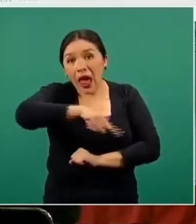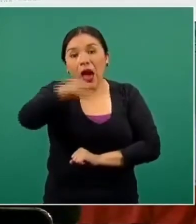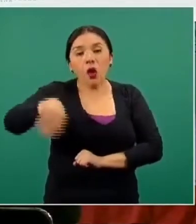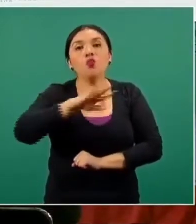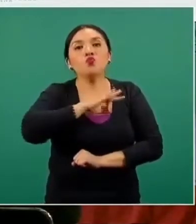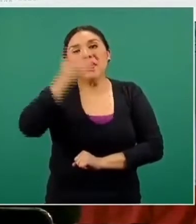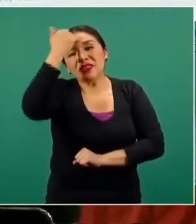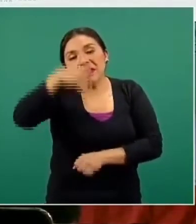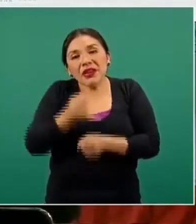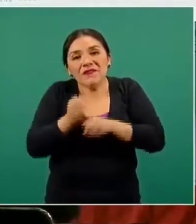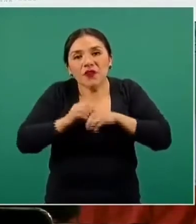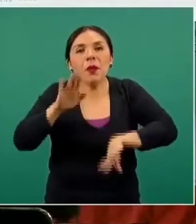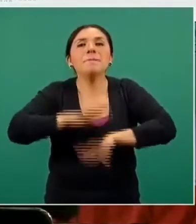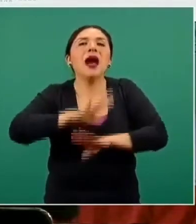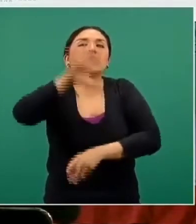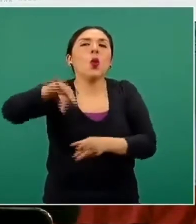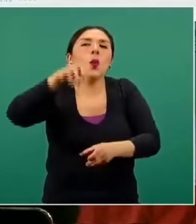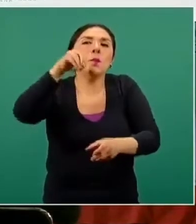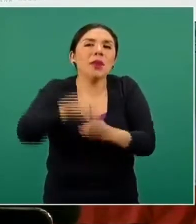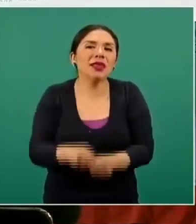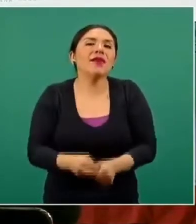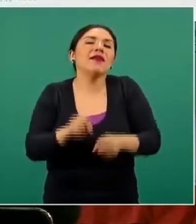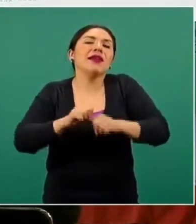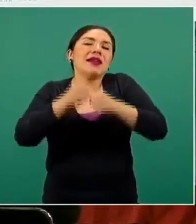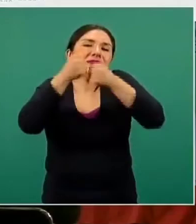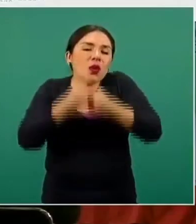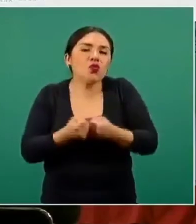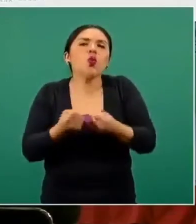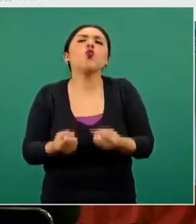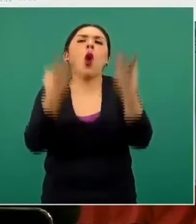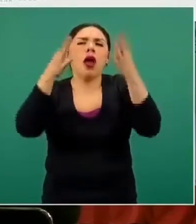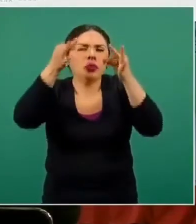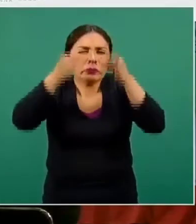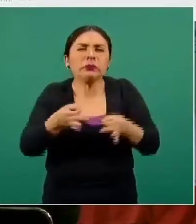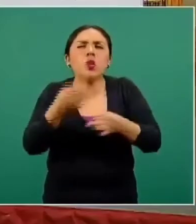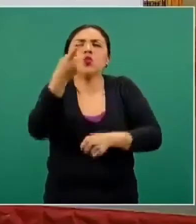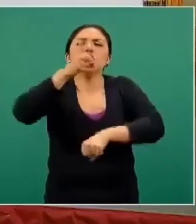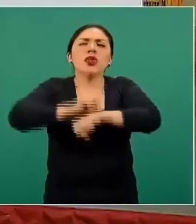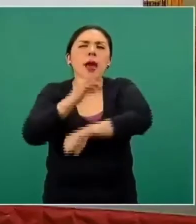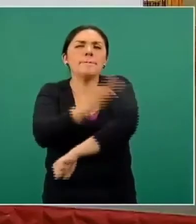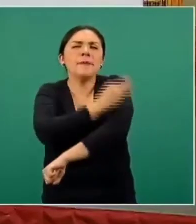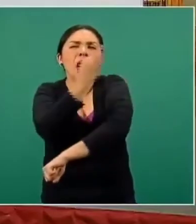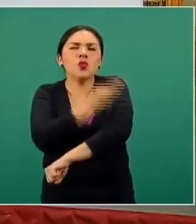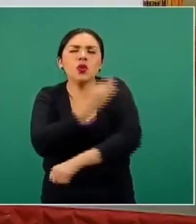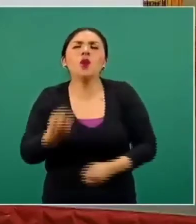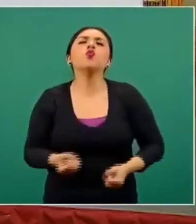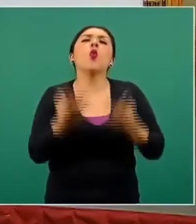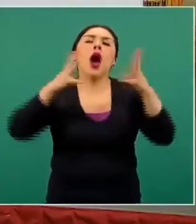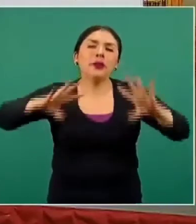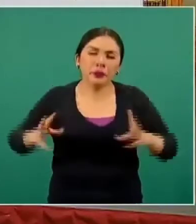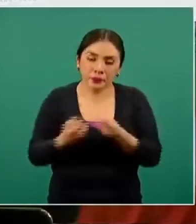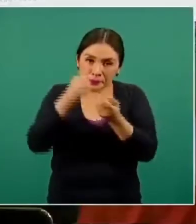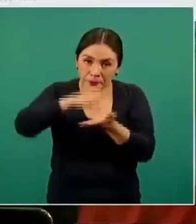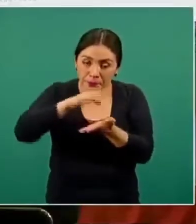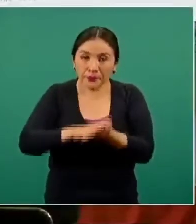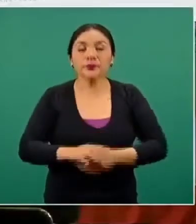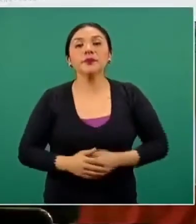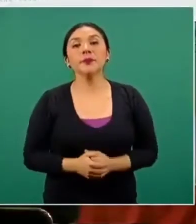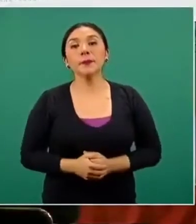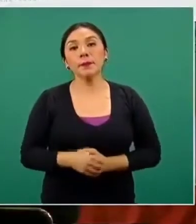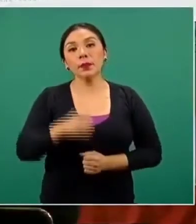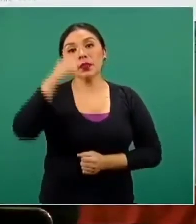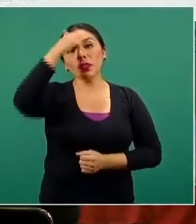tener la información más completa de cuánto se logró de vacuna en un mismo día. La siguiente, por